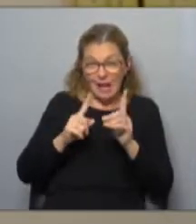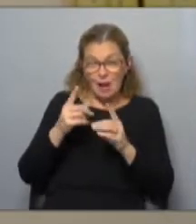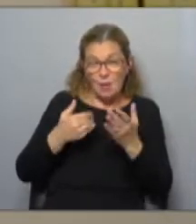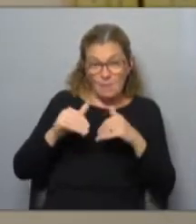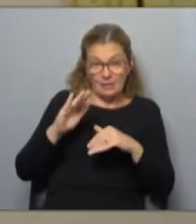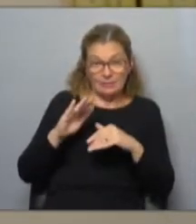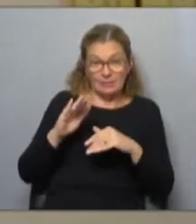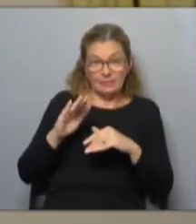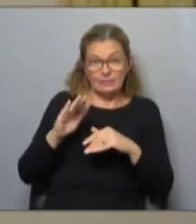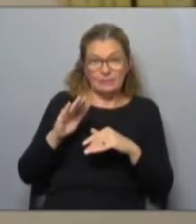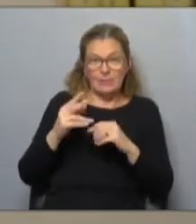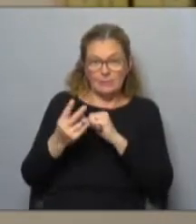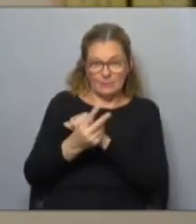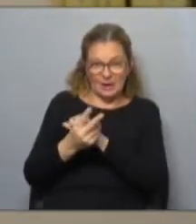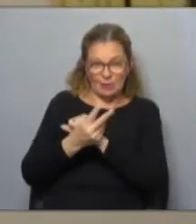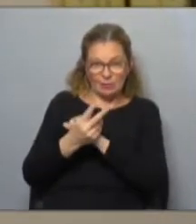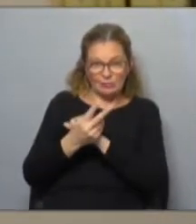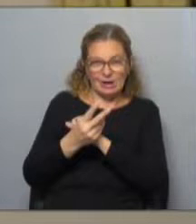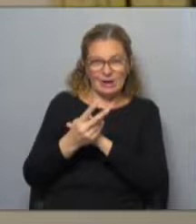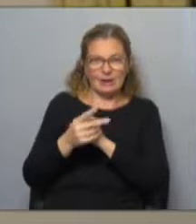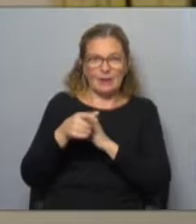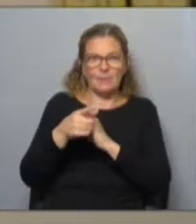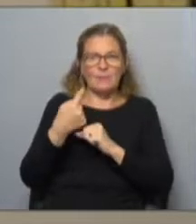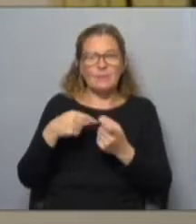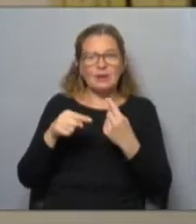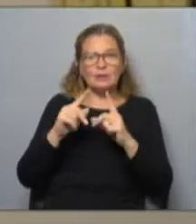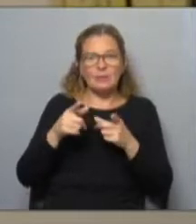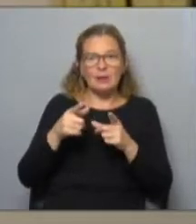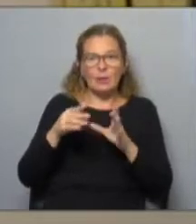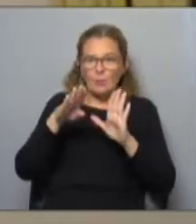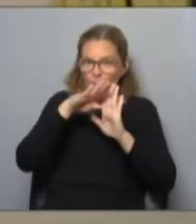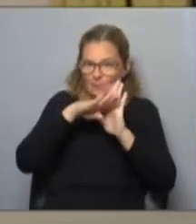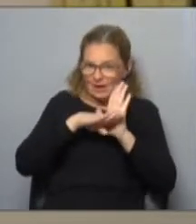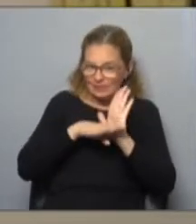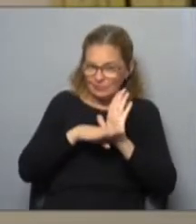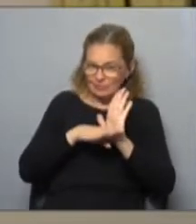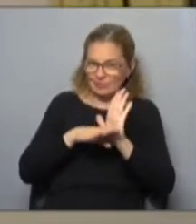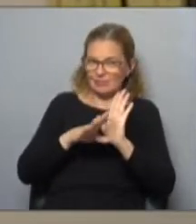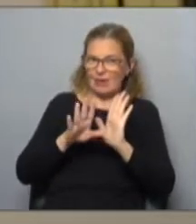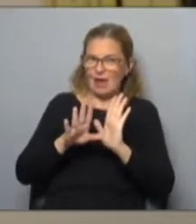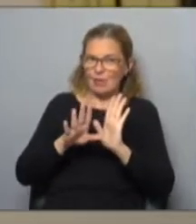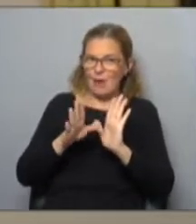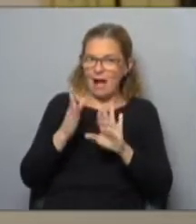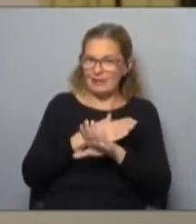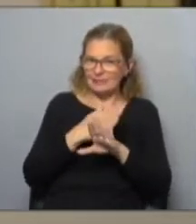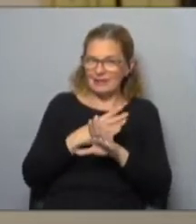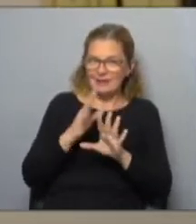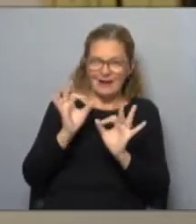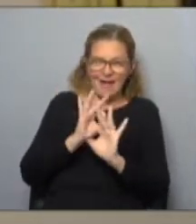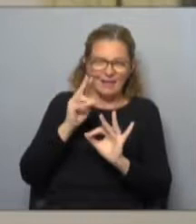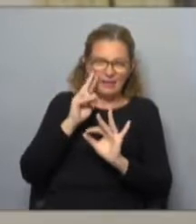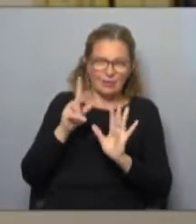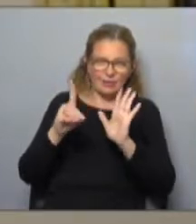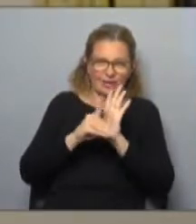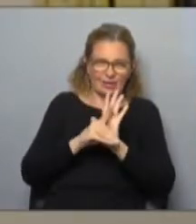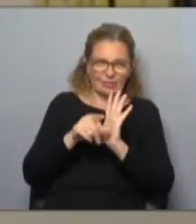sí, para controlar las especies exóticas, pero tiene que ser algo planificado, algo sistemático, que es algo que no tiene nada que ver con este